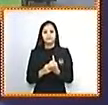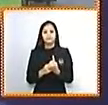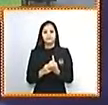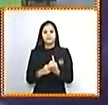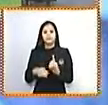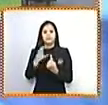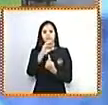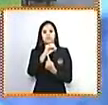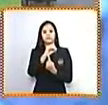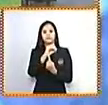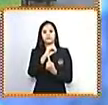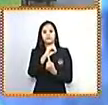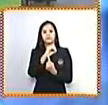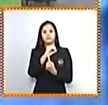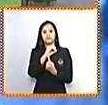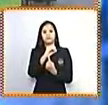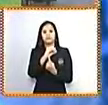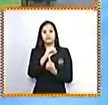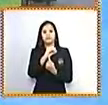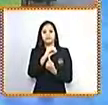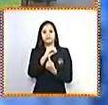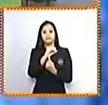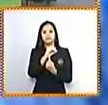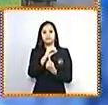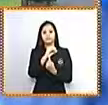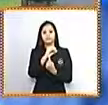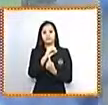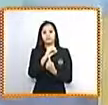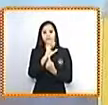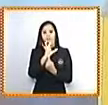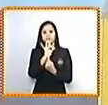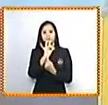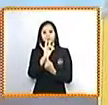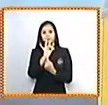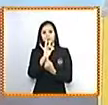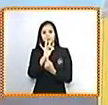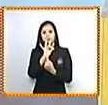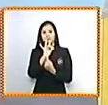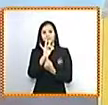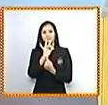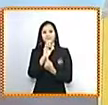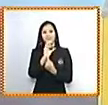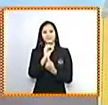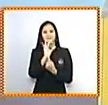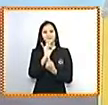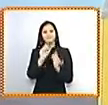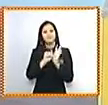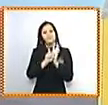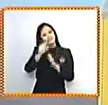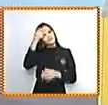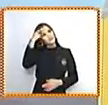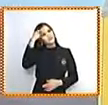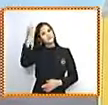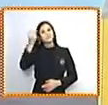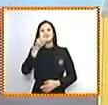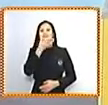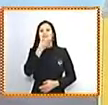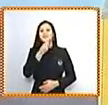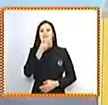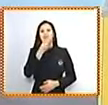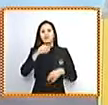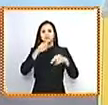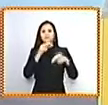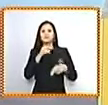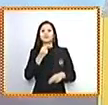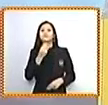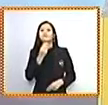el 0, segundo dígito. Y este es el 8. Número ganador para la diaria es el 08 con su símbolo de sueños conejo.